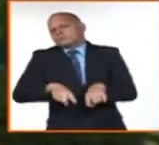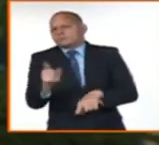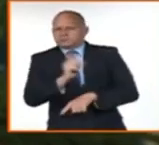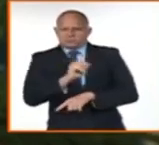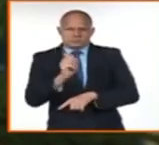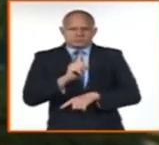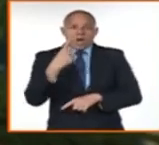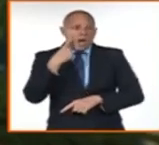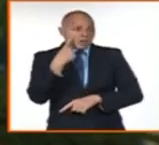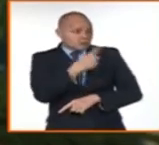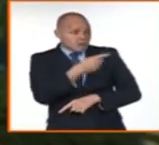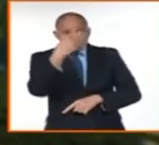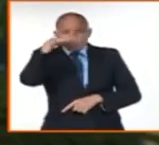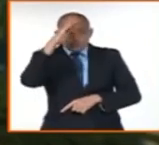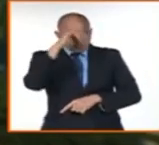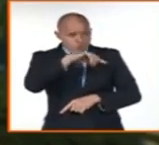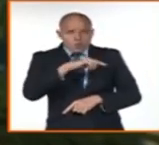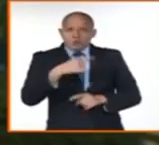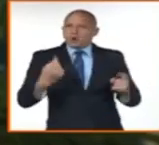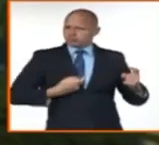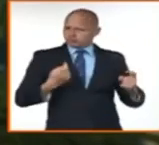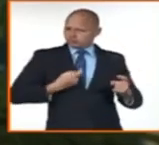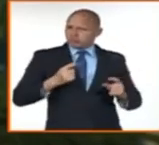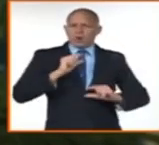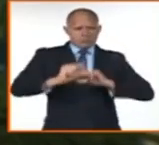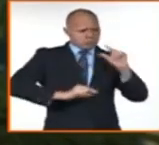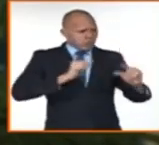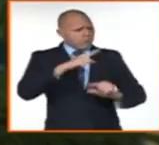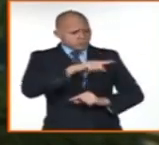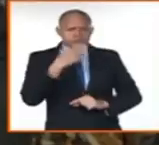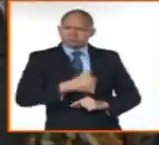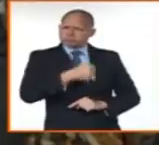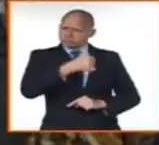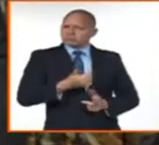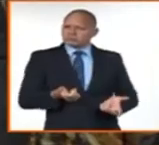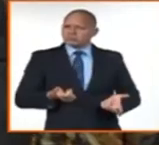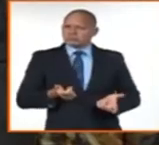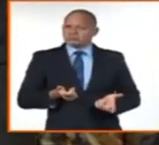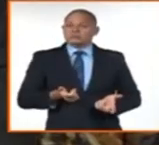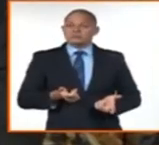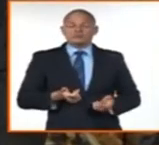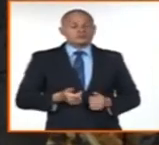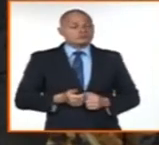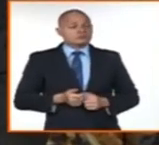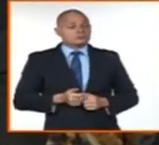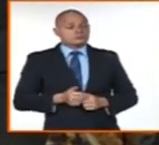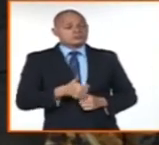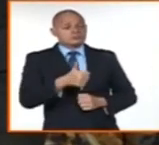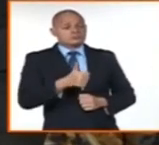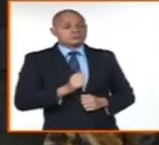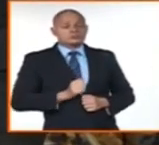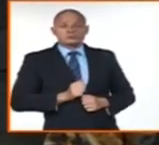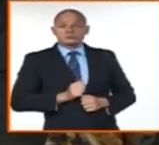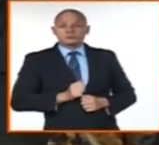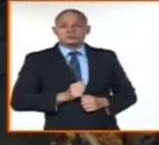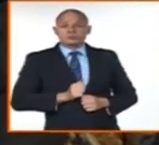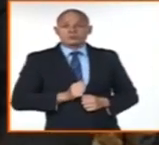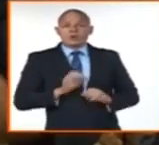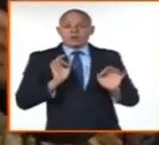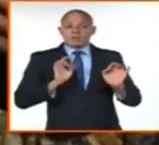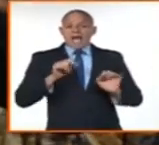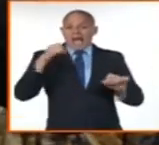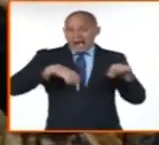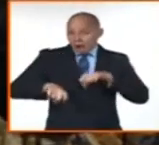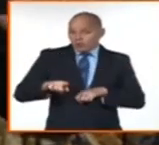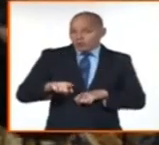porque critica y construye. Creo que eso es importante. Yo estoy de acuerdo contigo y tenemos que hacerlo. Ahora, en estos tiempos que hemos tenido